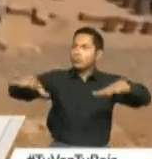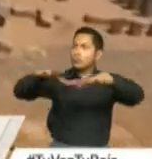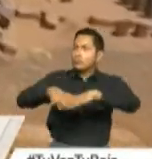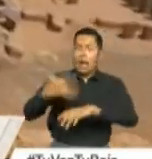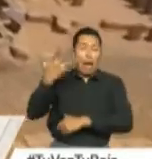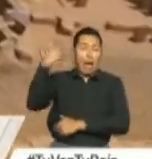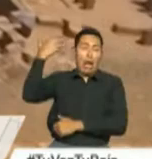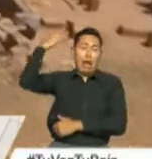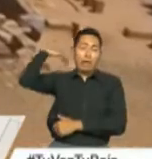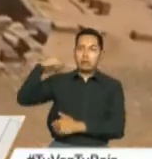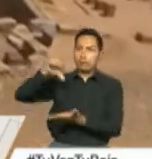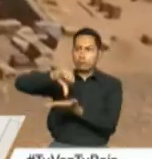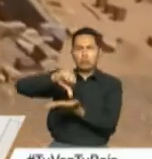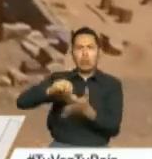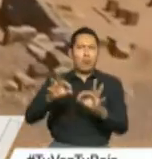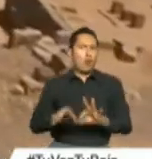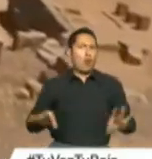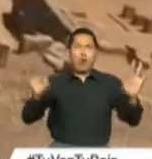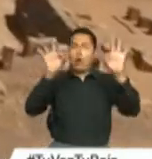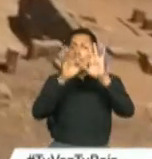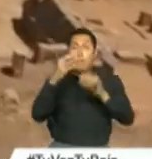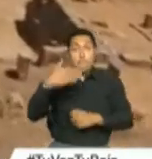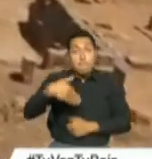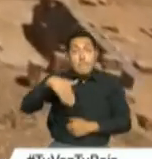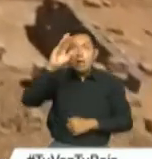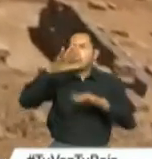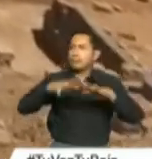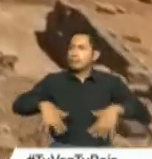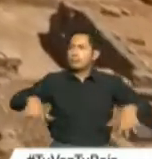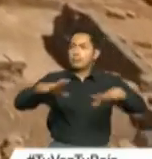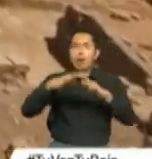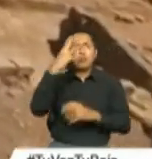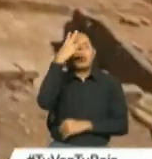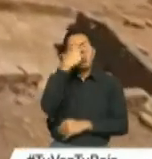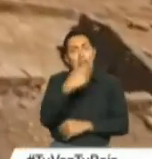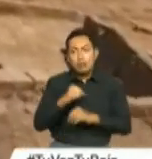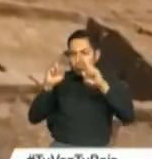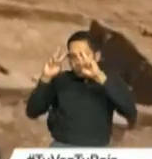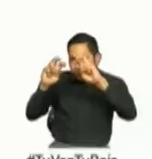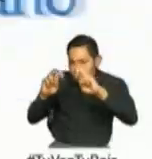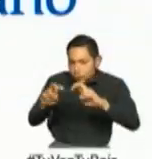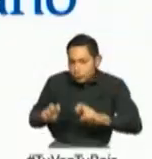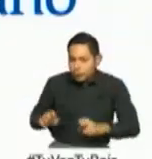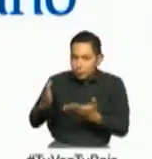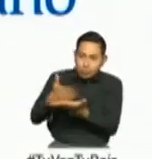ciudades antiguas más importantes del mundo y un auténtico paraíso para los arqueólogos.